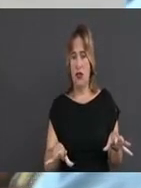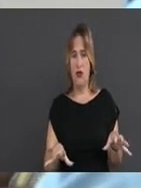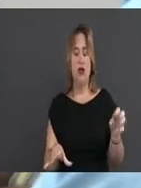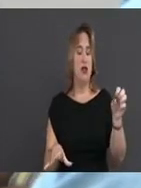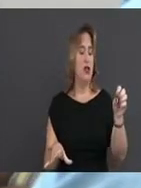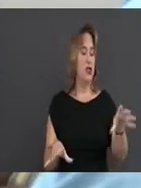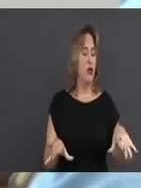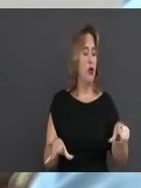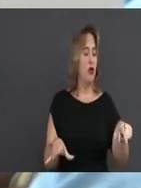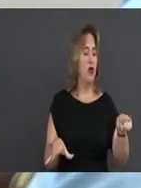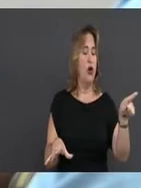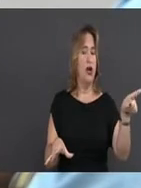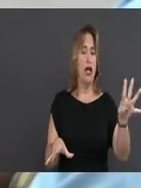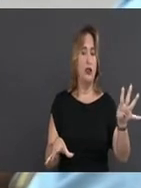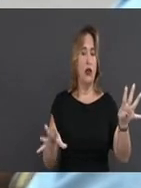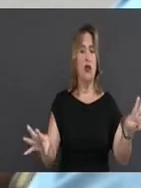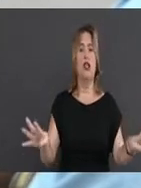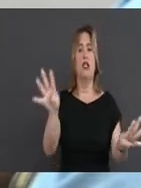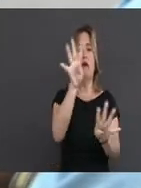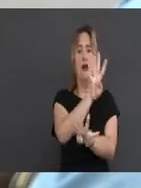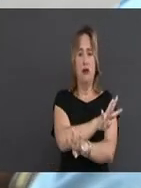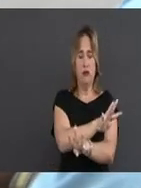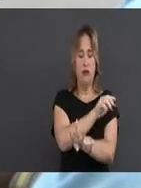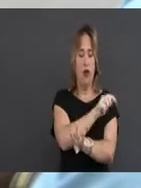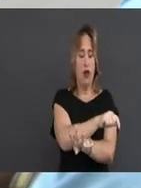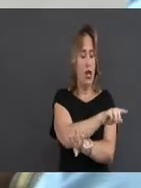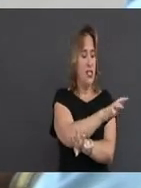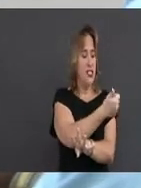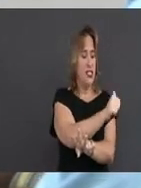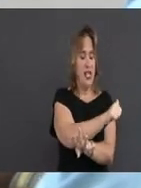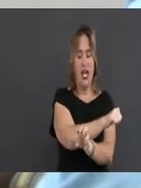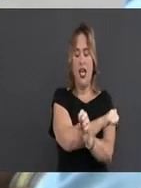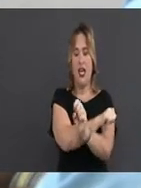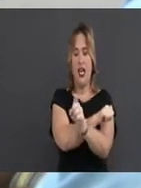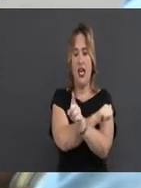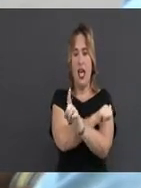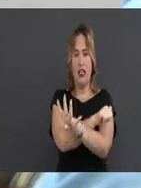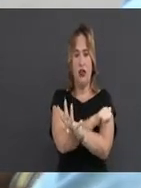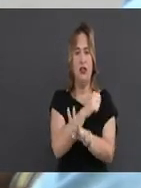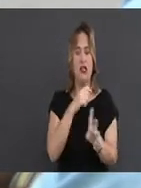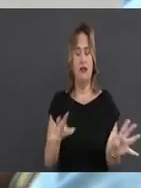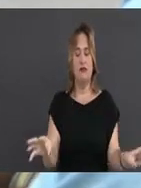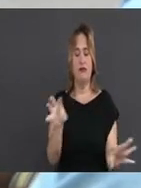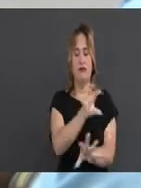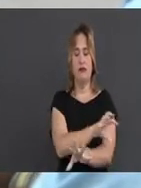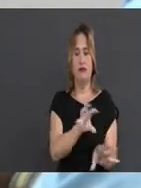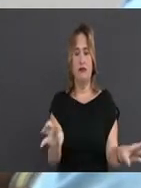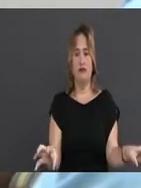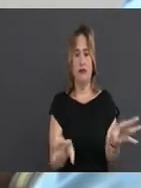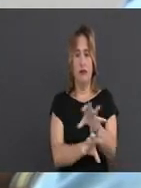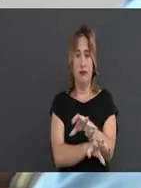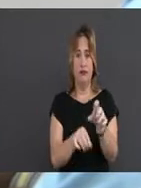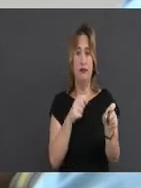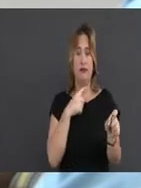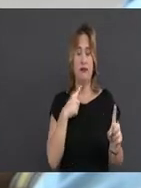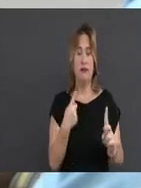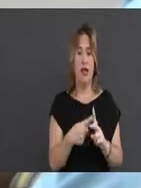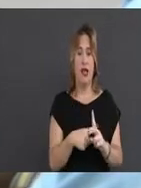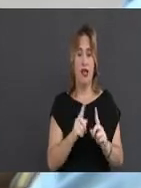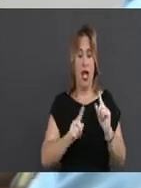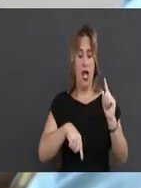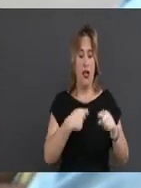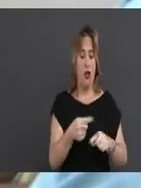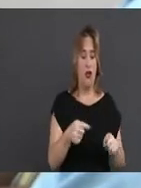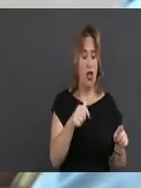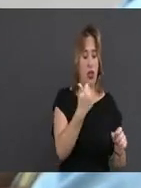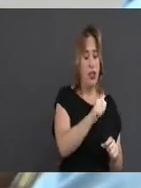5, un bloque de 4, o sea, un horario de 4. Por lo tanto, hay un día que yo tengo 14 horas de afectación y al otro día